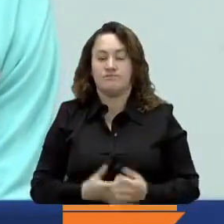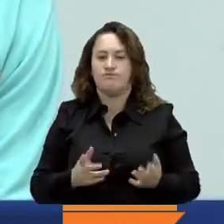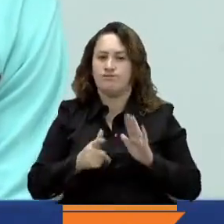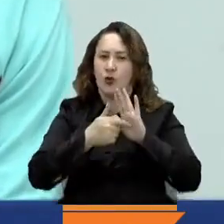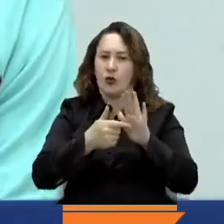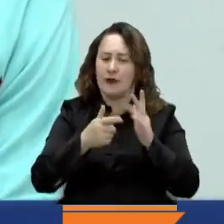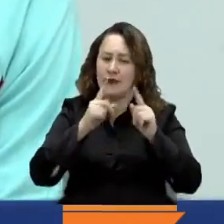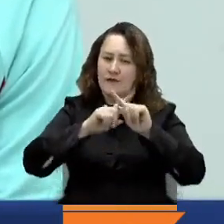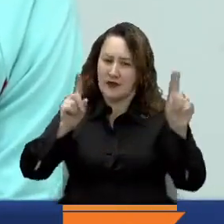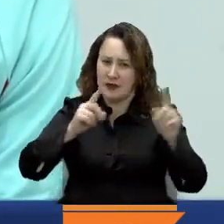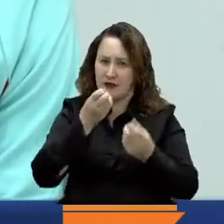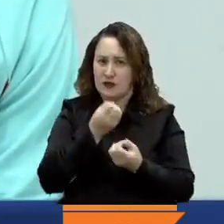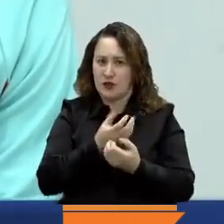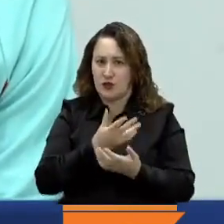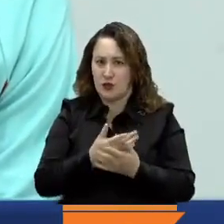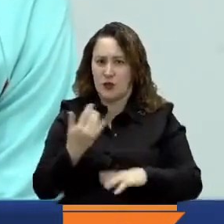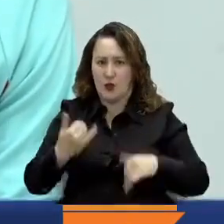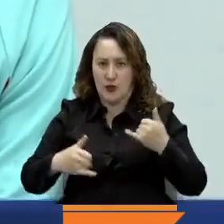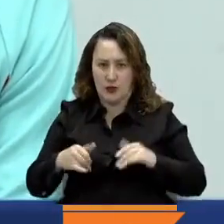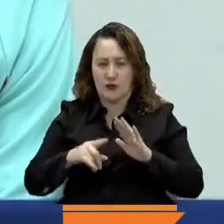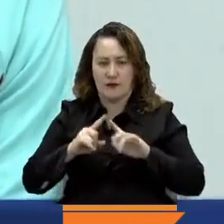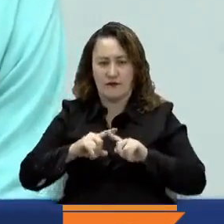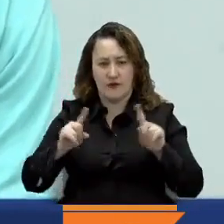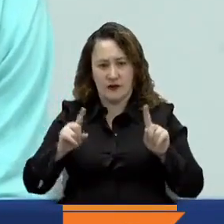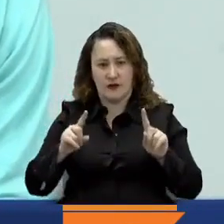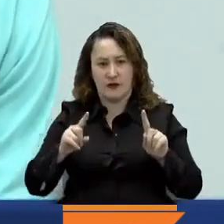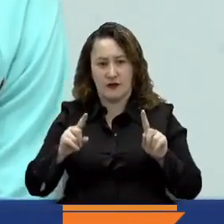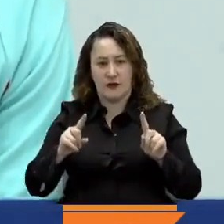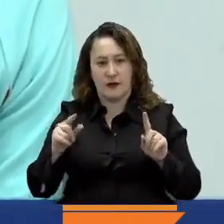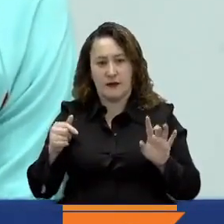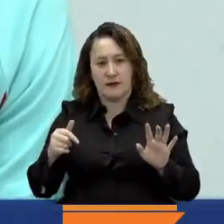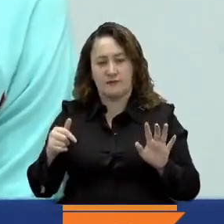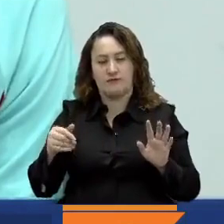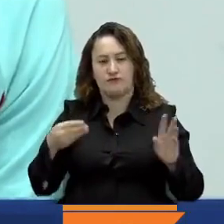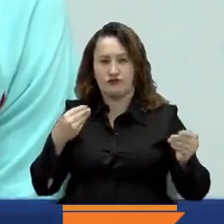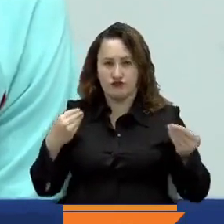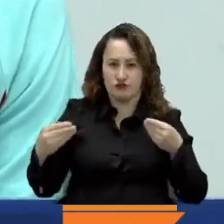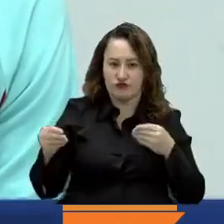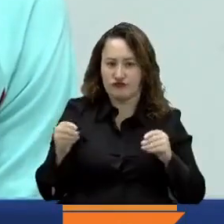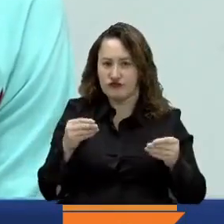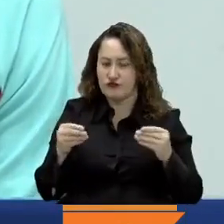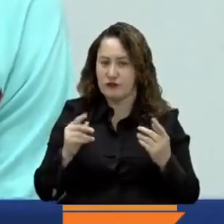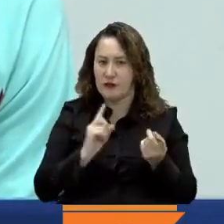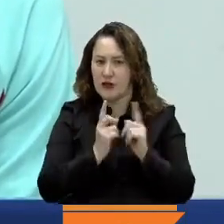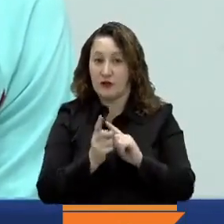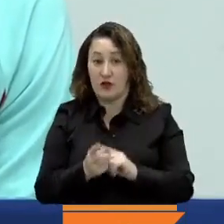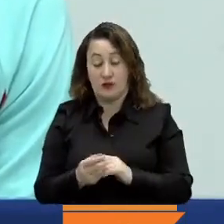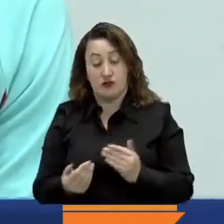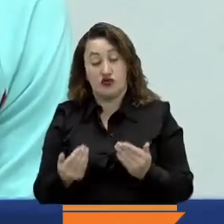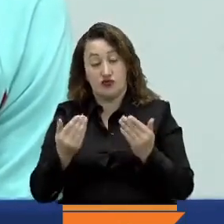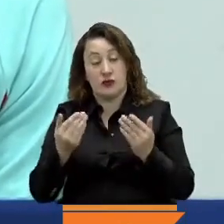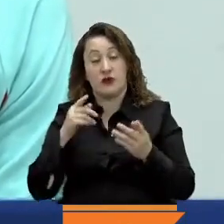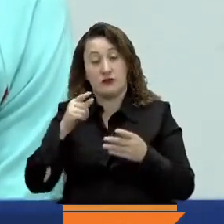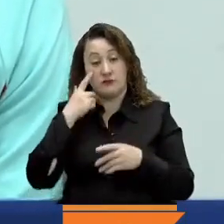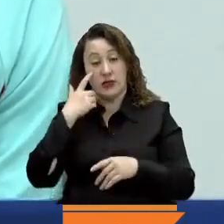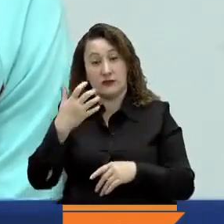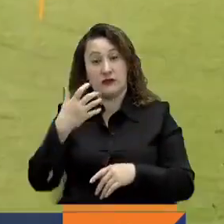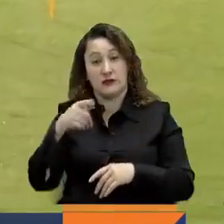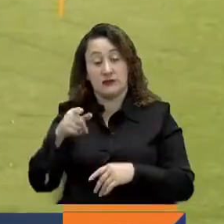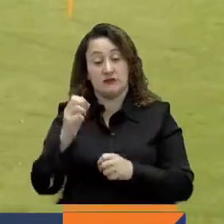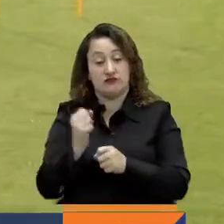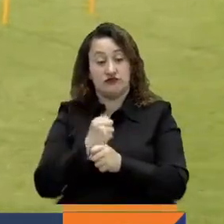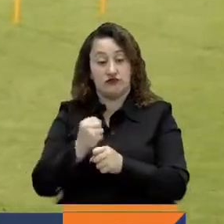con estructuras de juego diferentes, con esa versatilidad. Entonces, hay que valorar y destacar esa gran